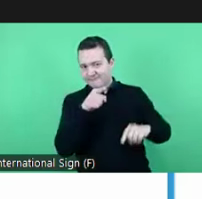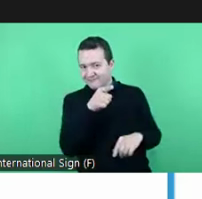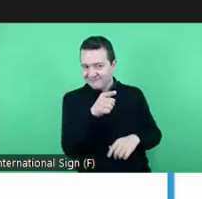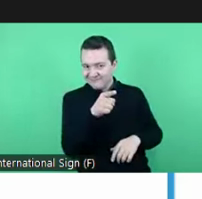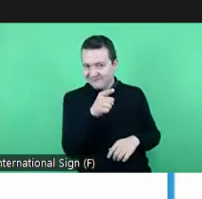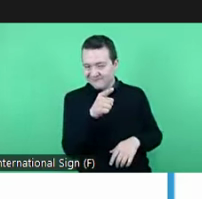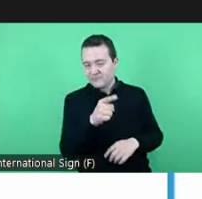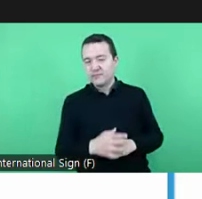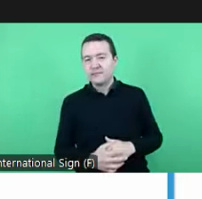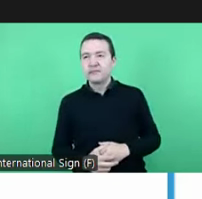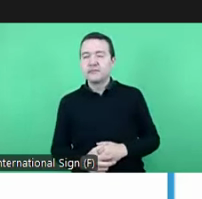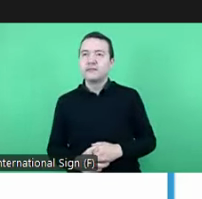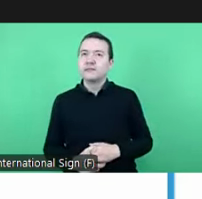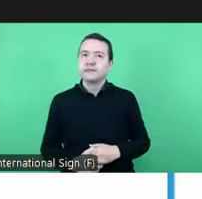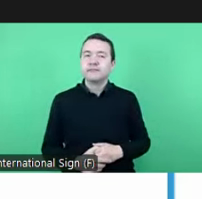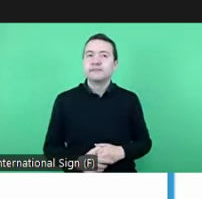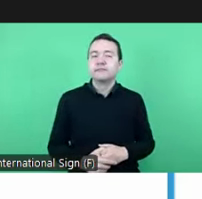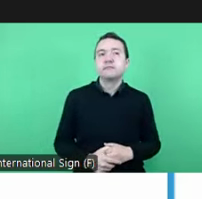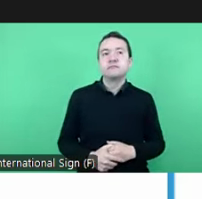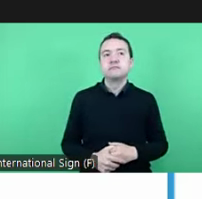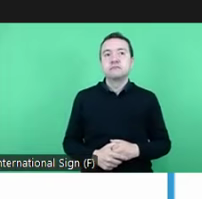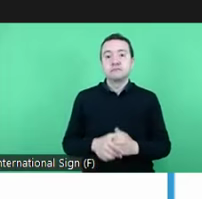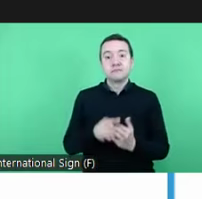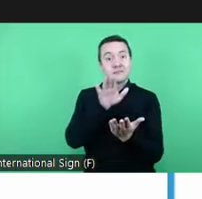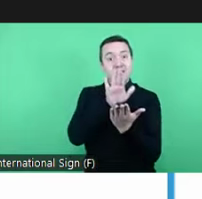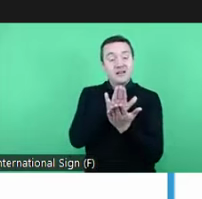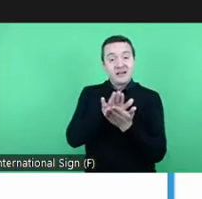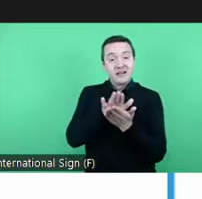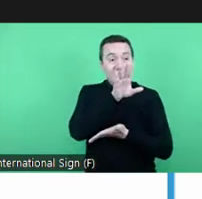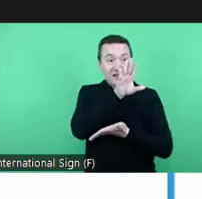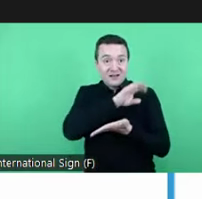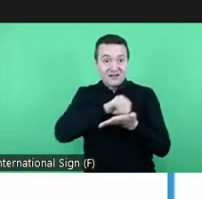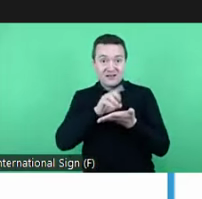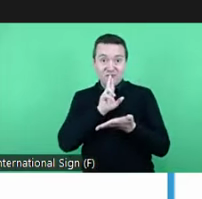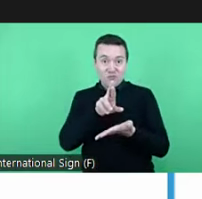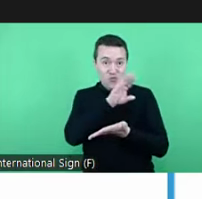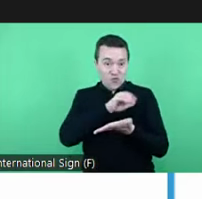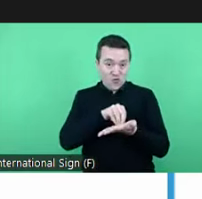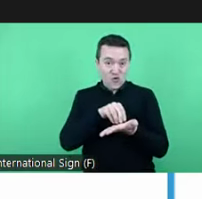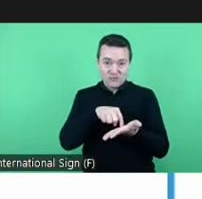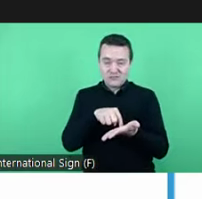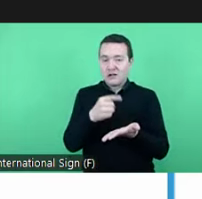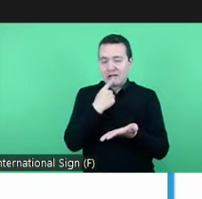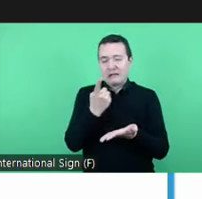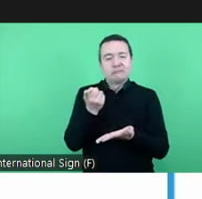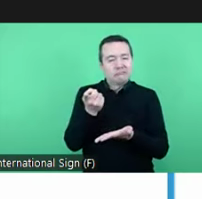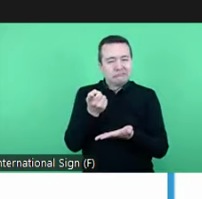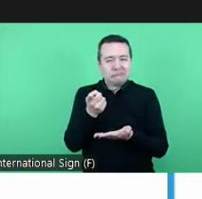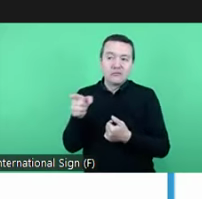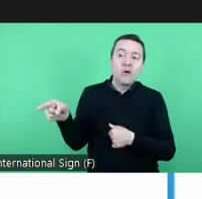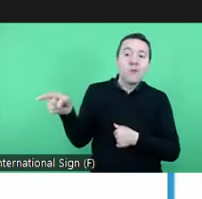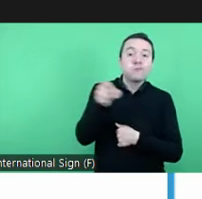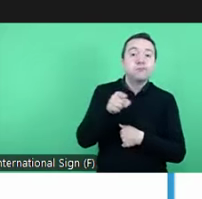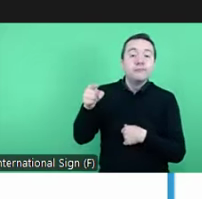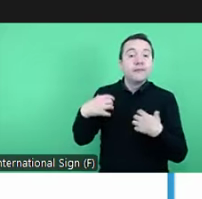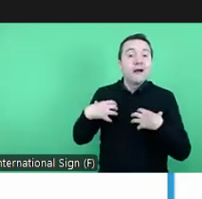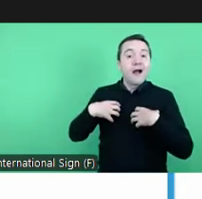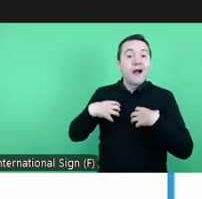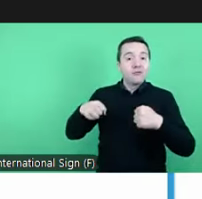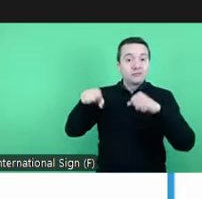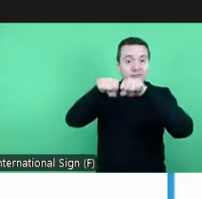me cuando desagregamos when we las distintas disaggregate barreras al the acceso a los different servicios de salud barriers y to reconocemos que access las